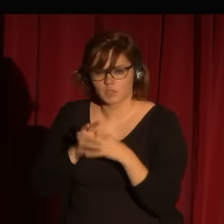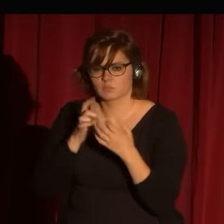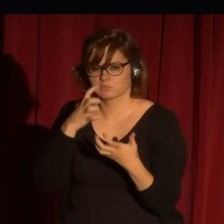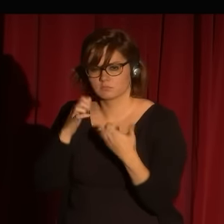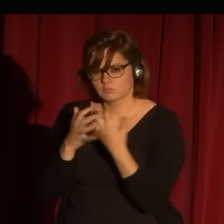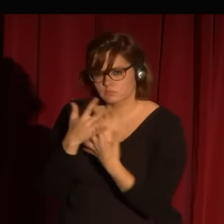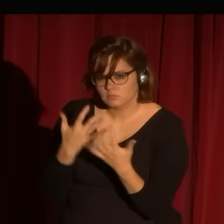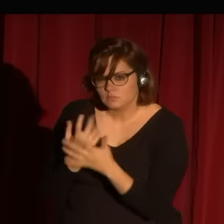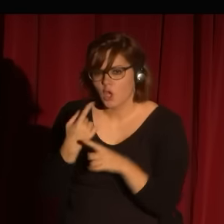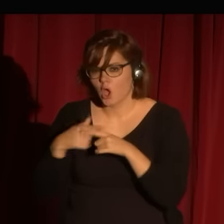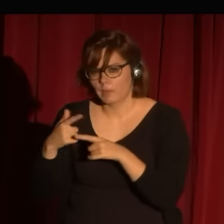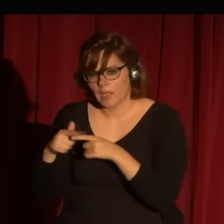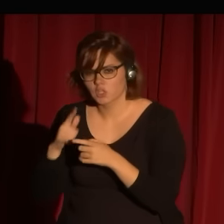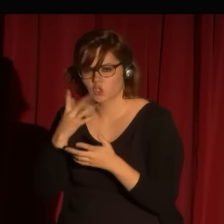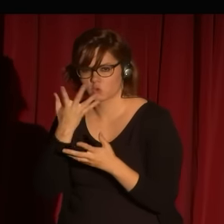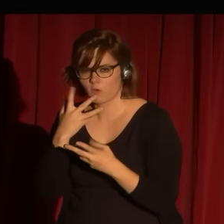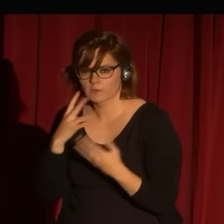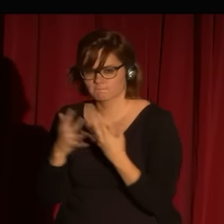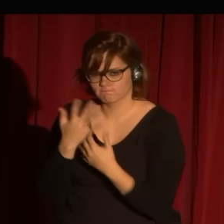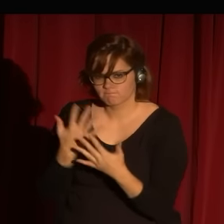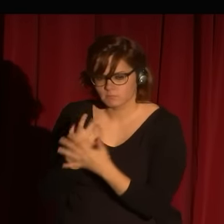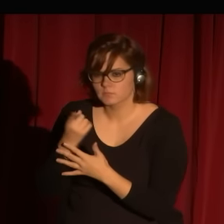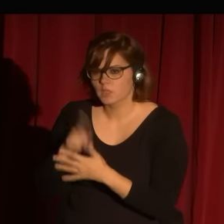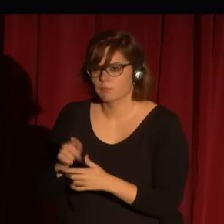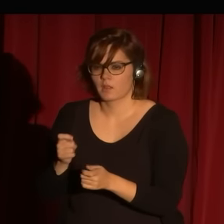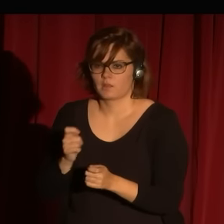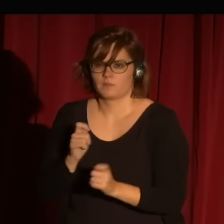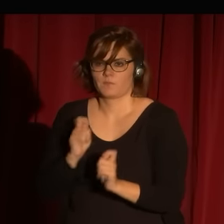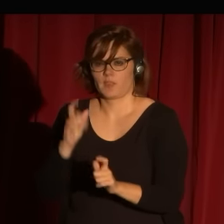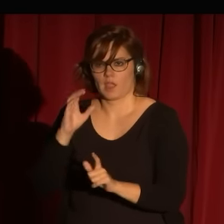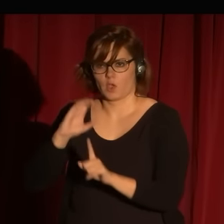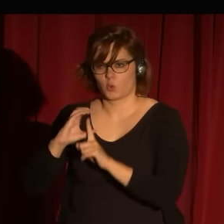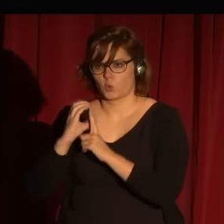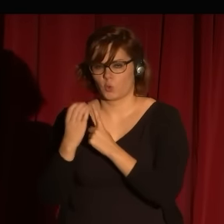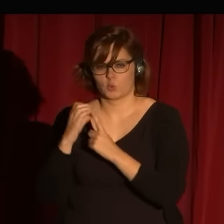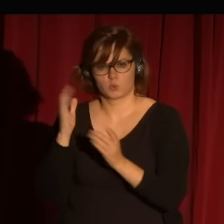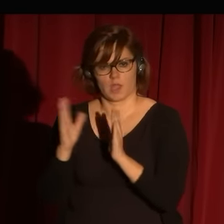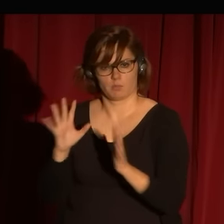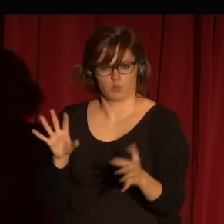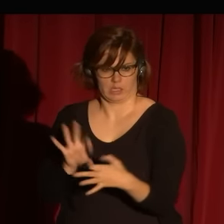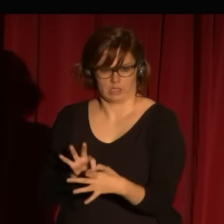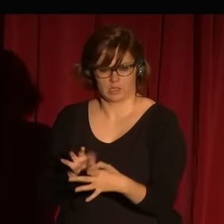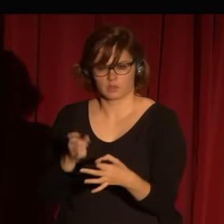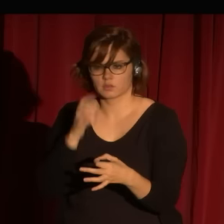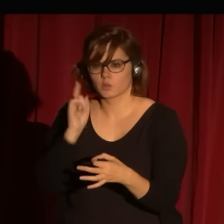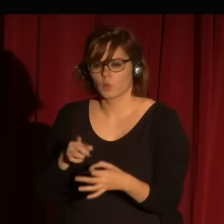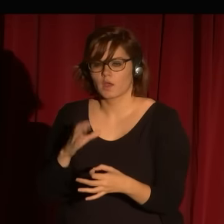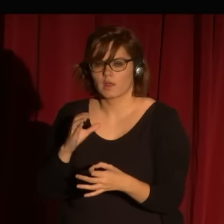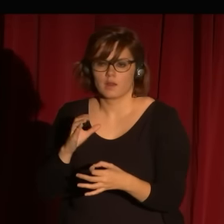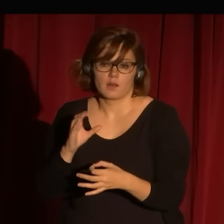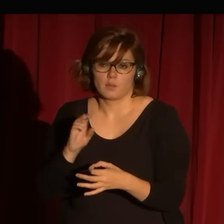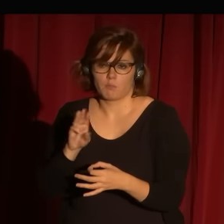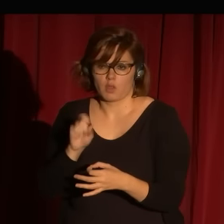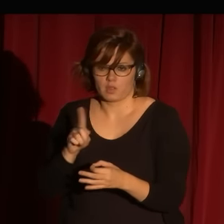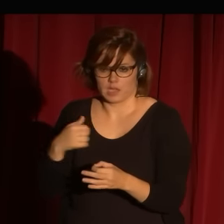combinando objetos y combinándolos de manera que también aluden a la cultura del momento por ejemplo sabemos que cuando la porcelana llega de China